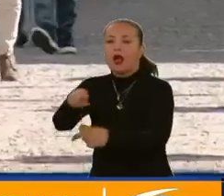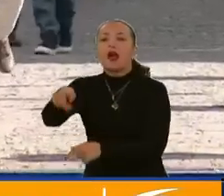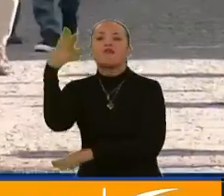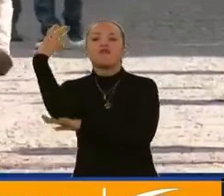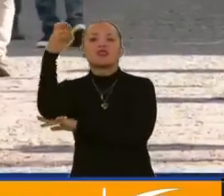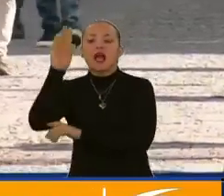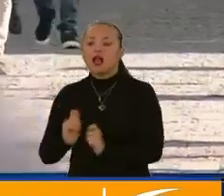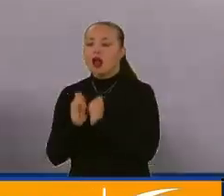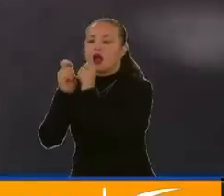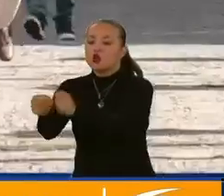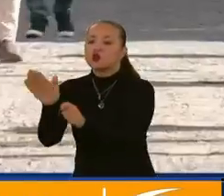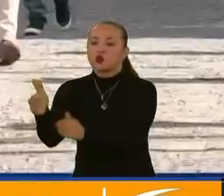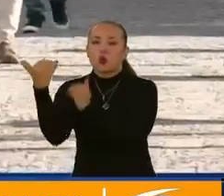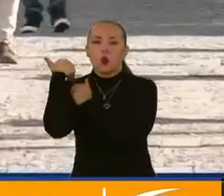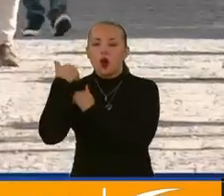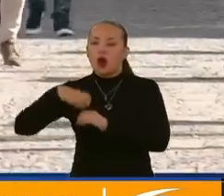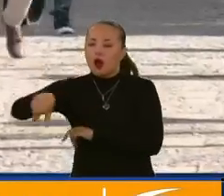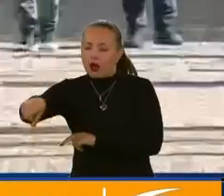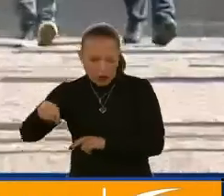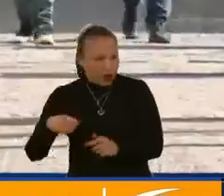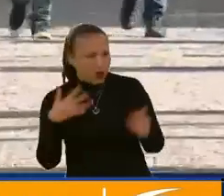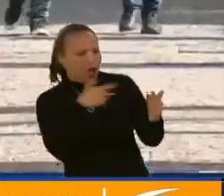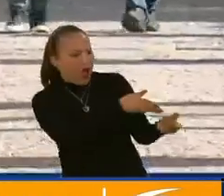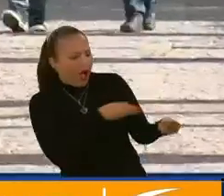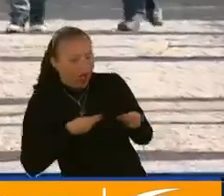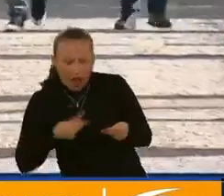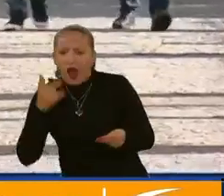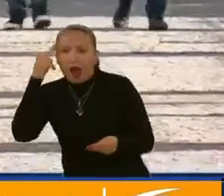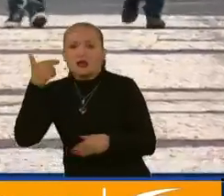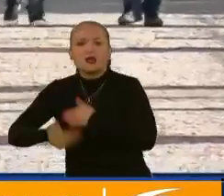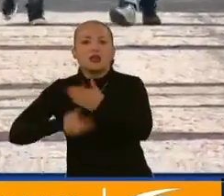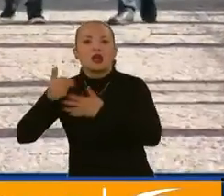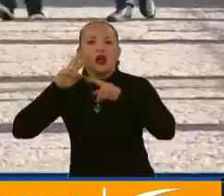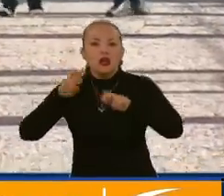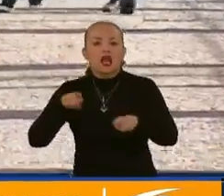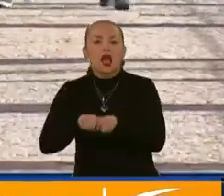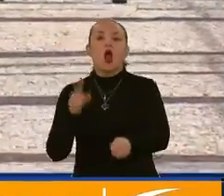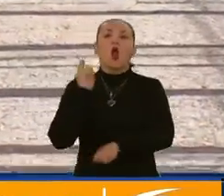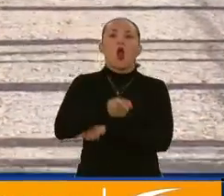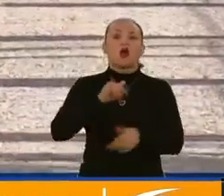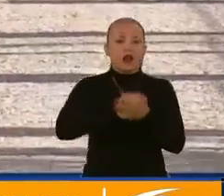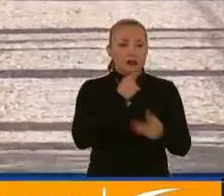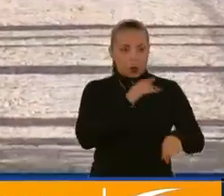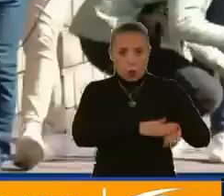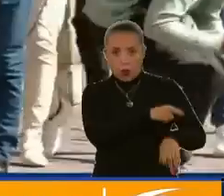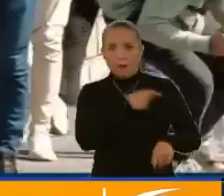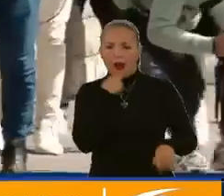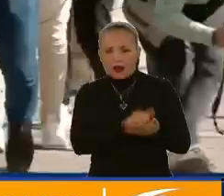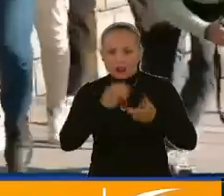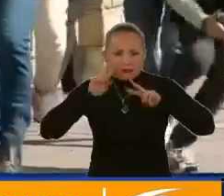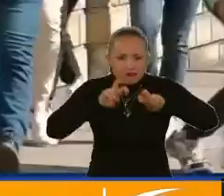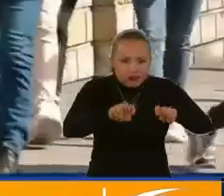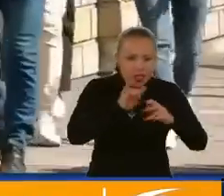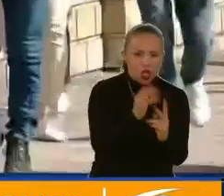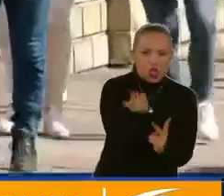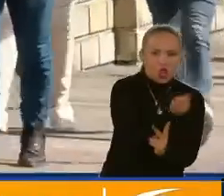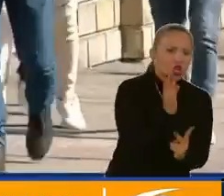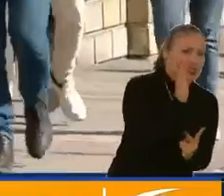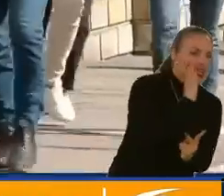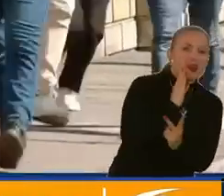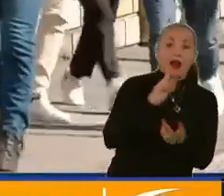Dirección Especializada contra las Organizaciones Criminales que ordenó intervenir las comunicaciones de las dos mujeres. Es